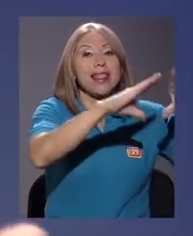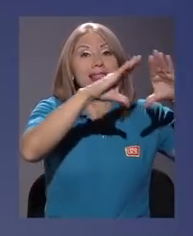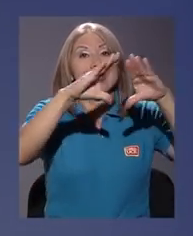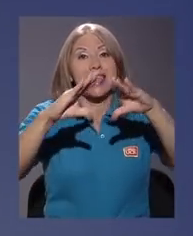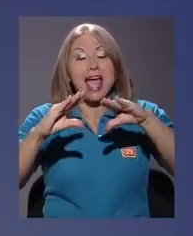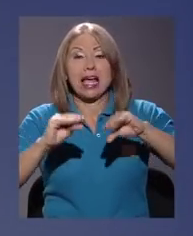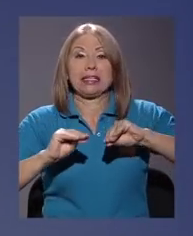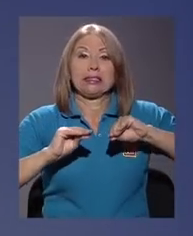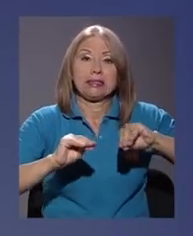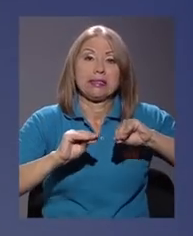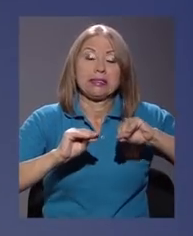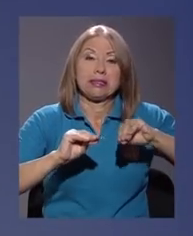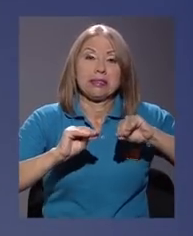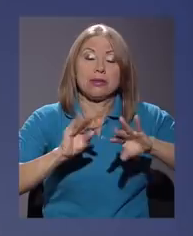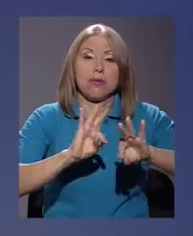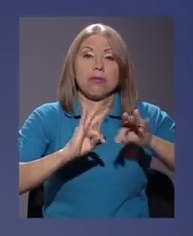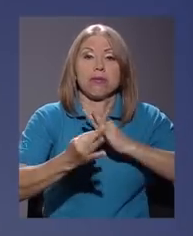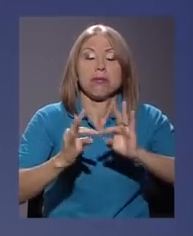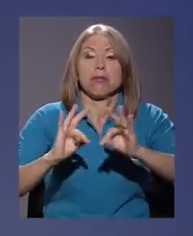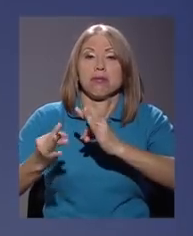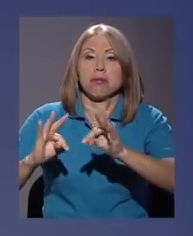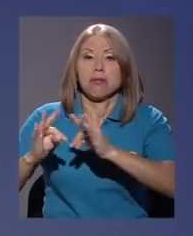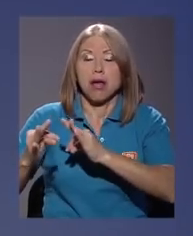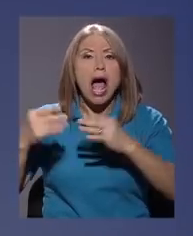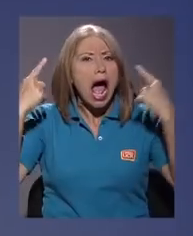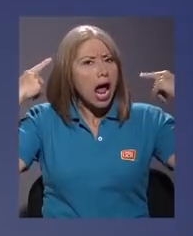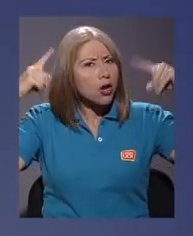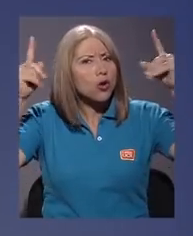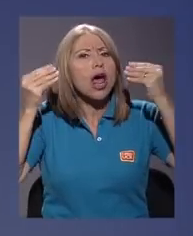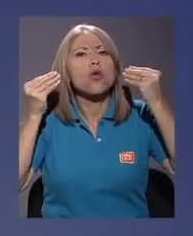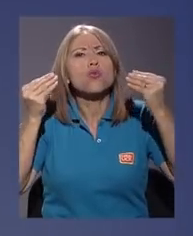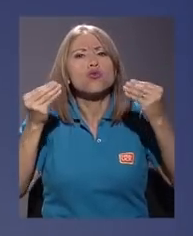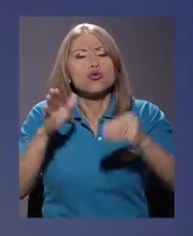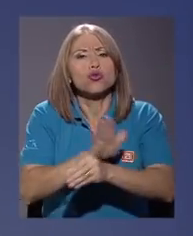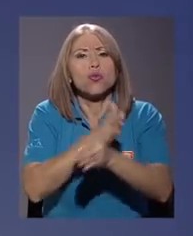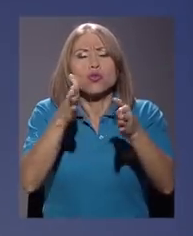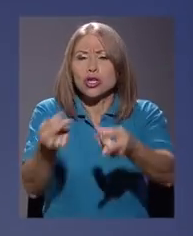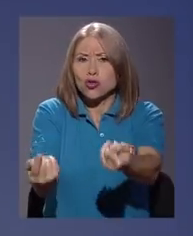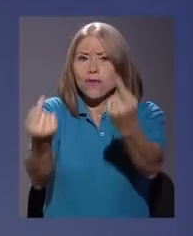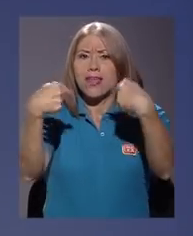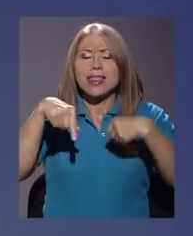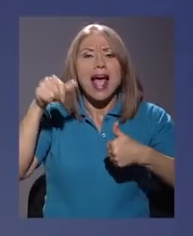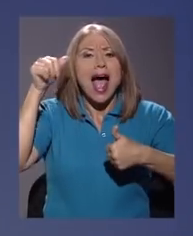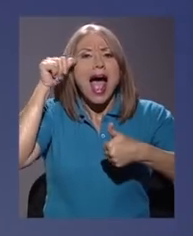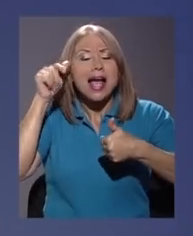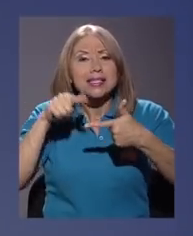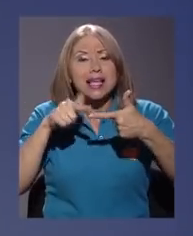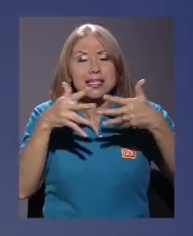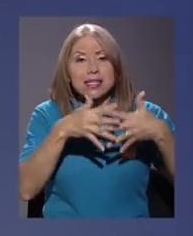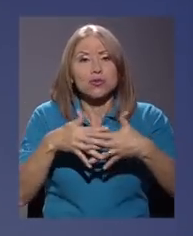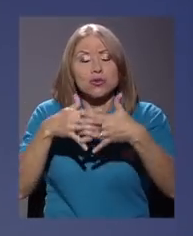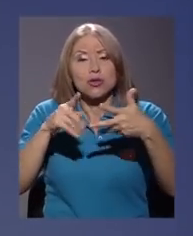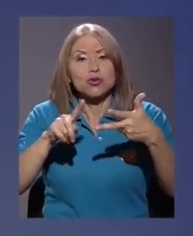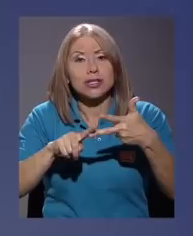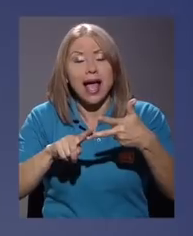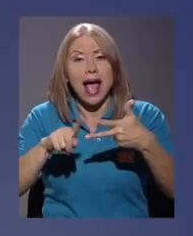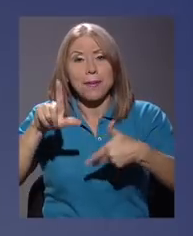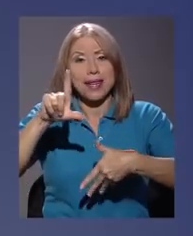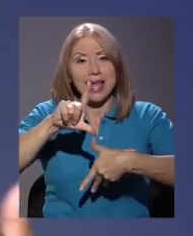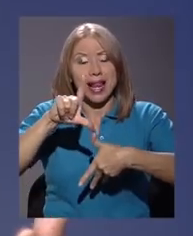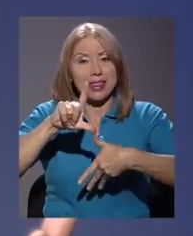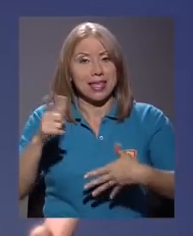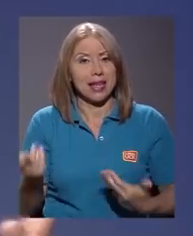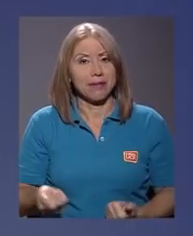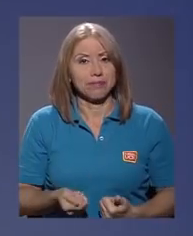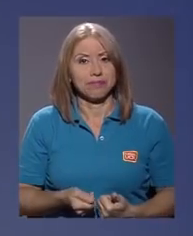has logrado traer músicos de muchos países de Asia de Estados Unidos de América Latina Cómo podrías tal